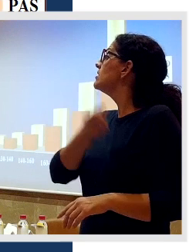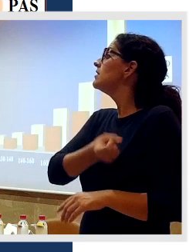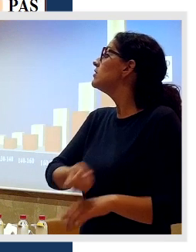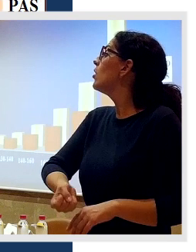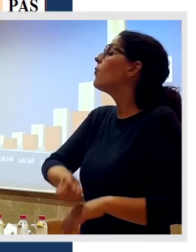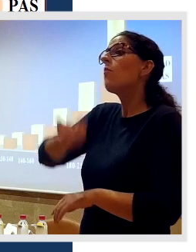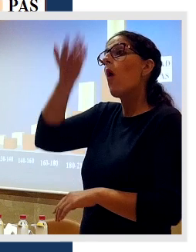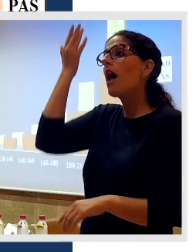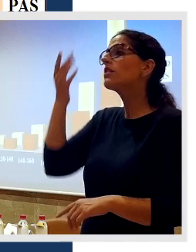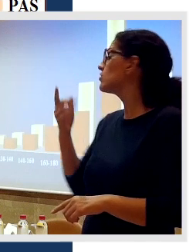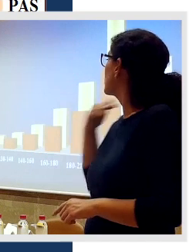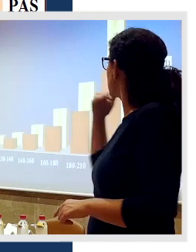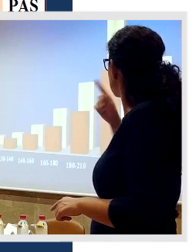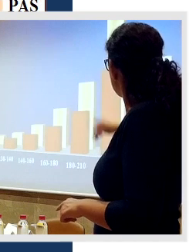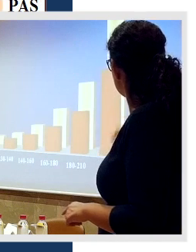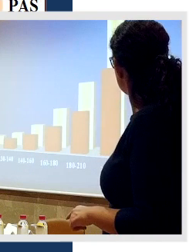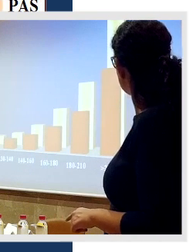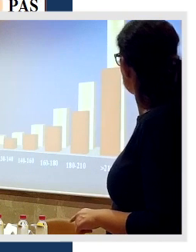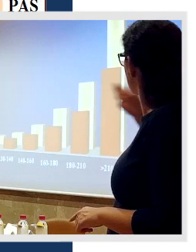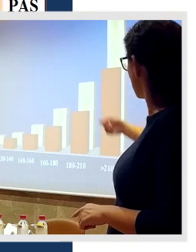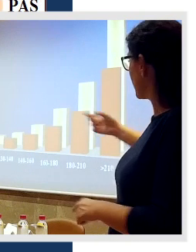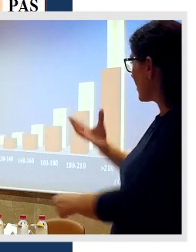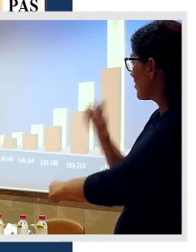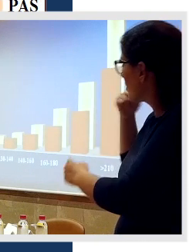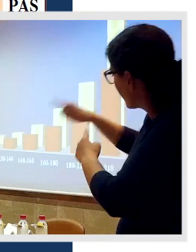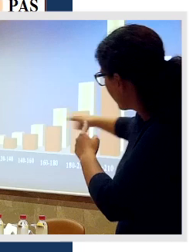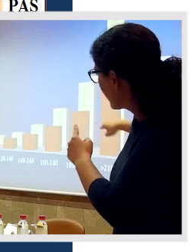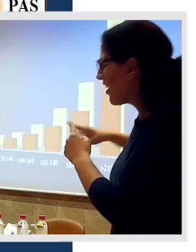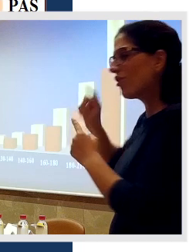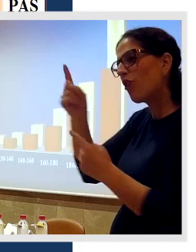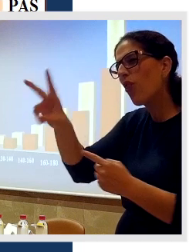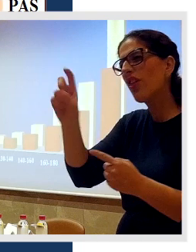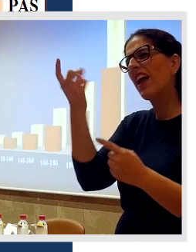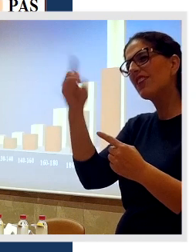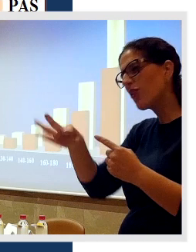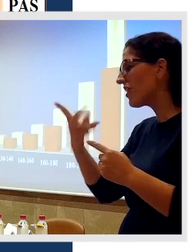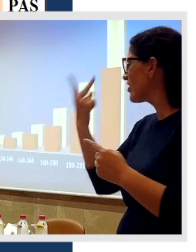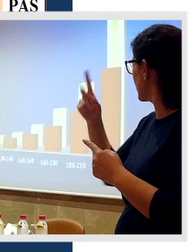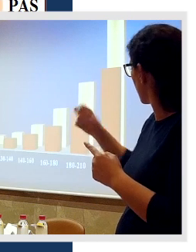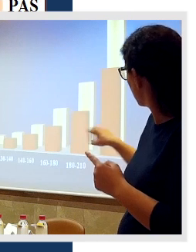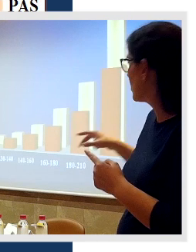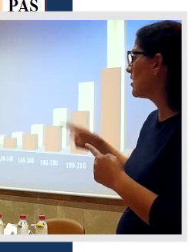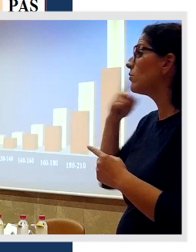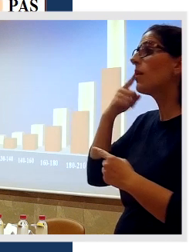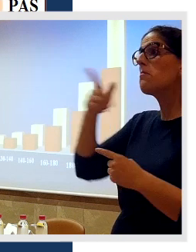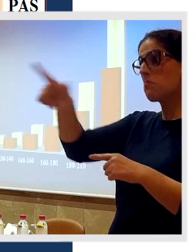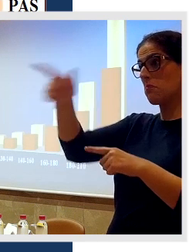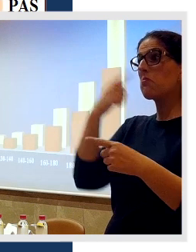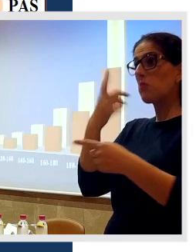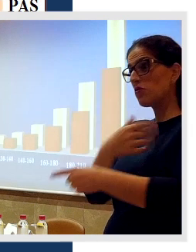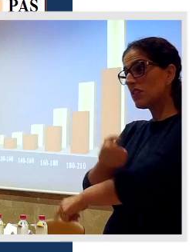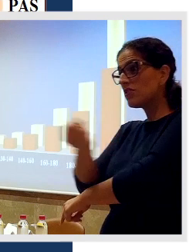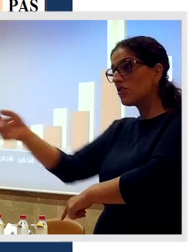población sube. Si hiciéramos una toma de tensión a los que estamos aquí, probablemente el 20 o el 30% estarían por encima de 14 o de 15